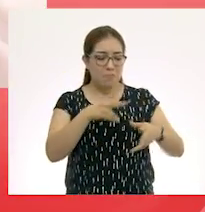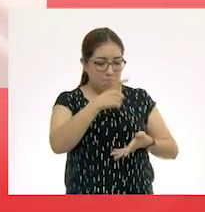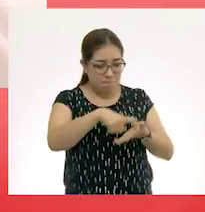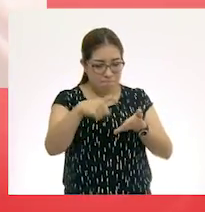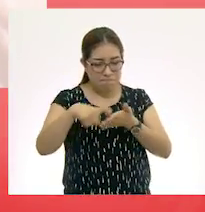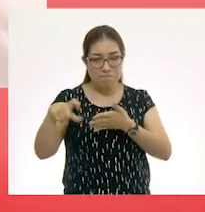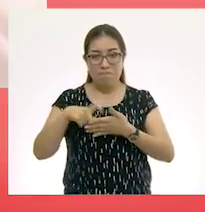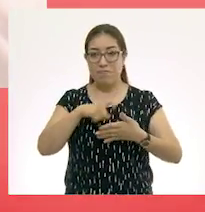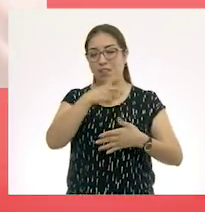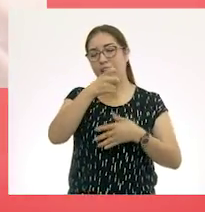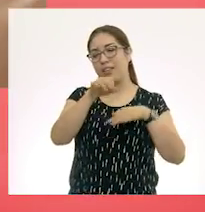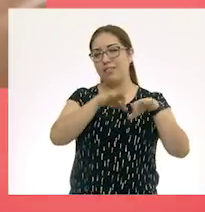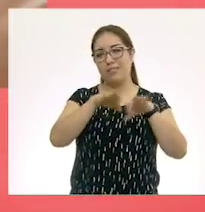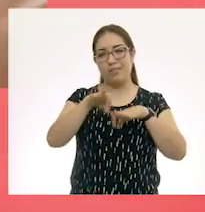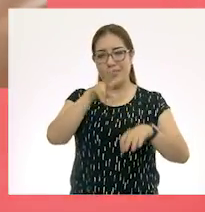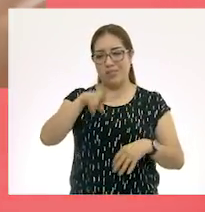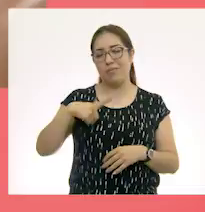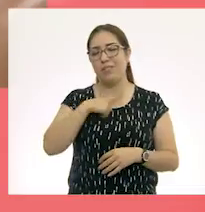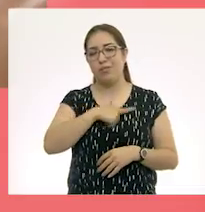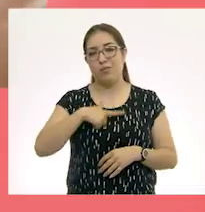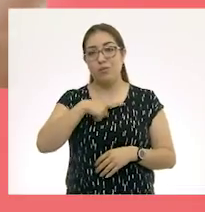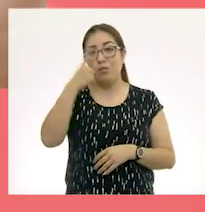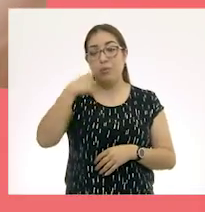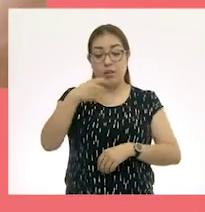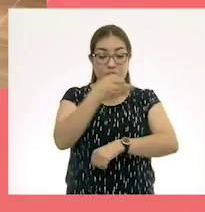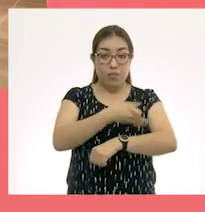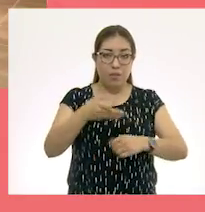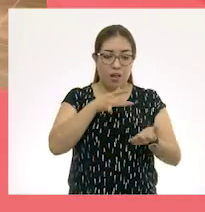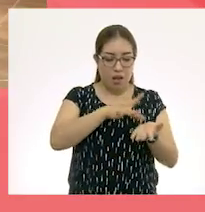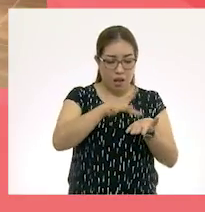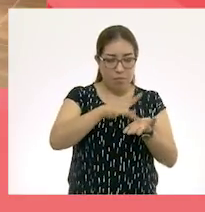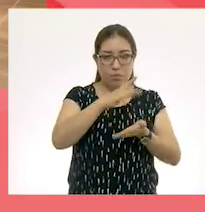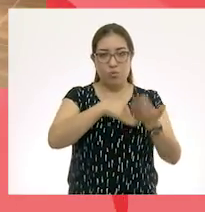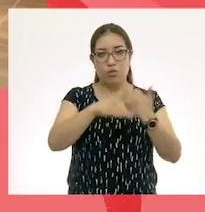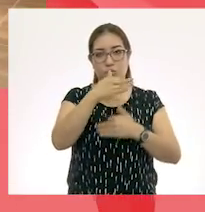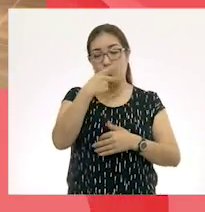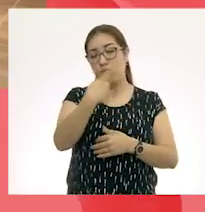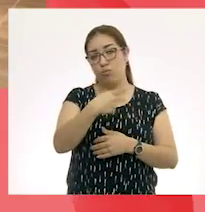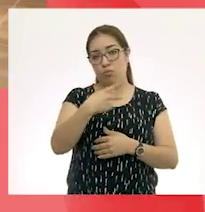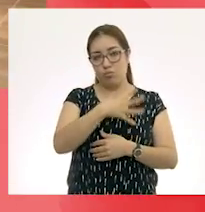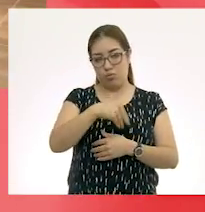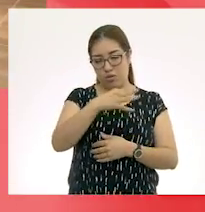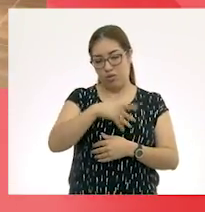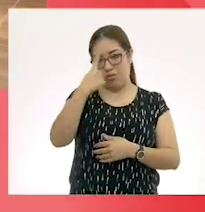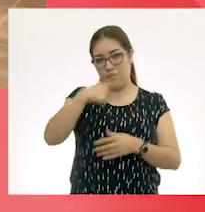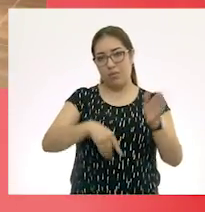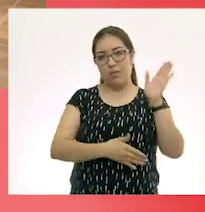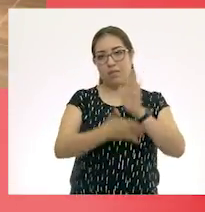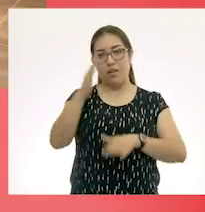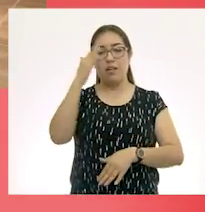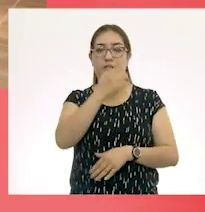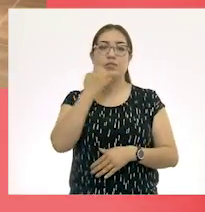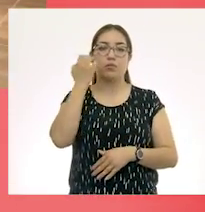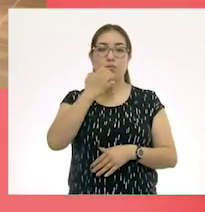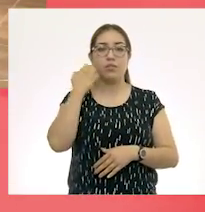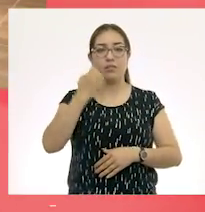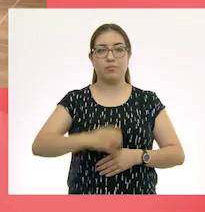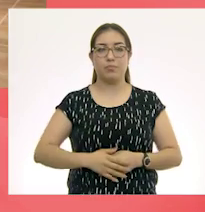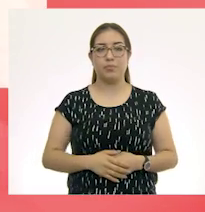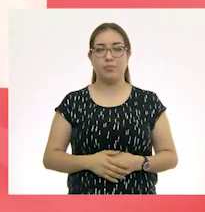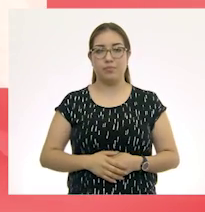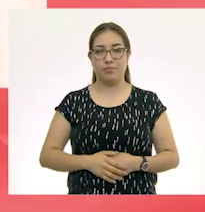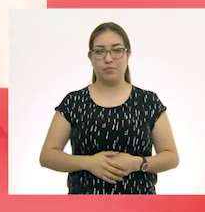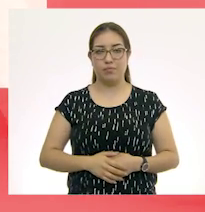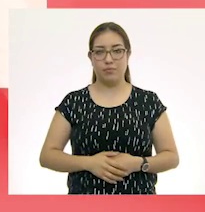ani doncho me gusta vi kan que nunca dijo ya ne dijo que ne paga siga pashen bote da ma